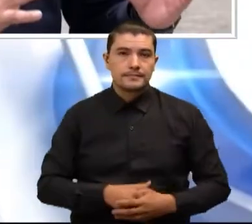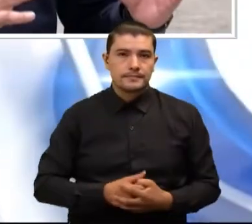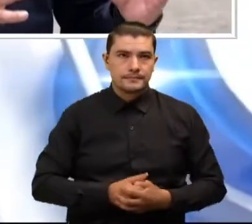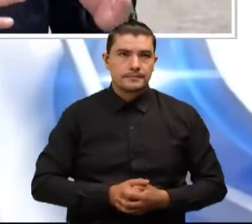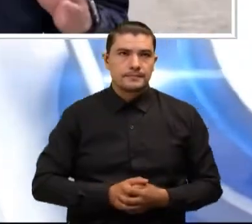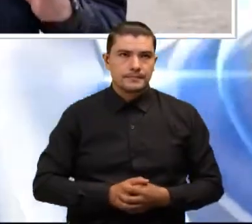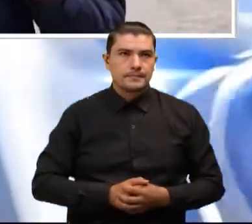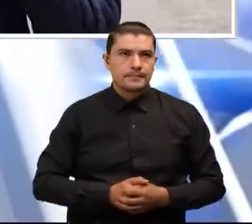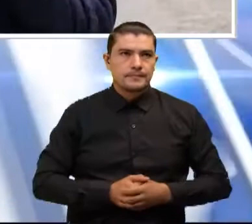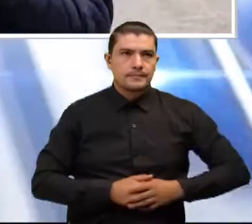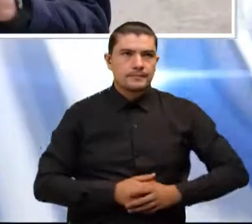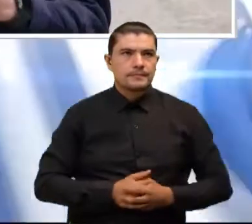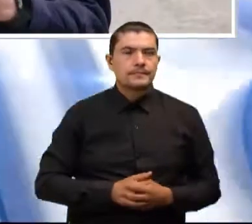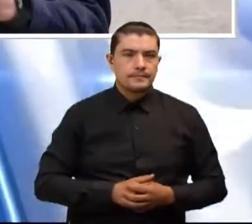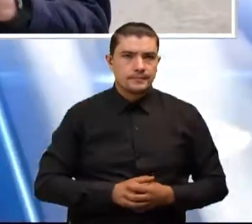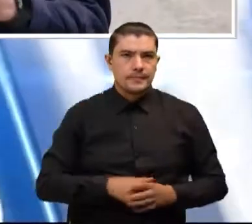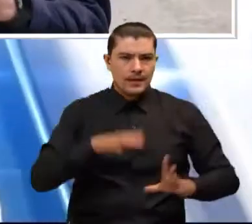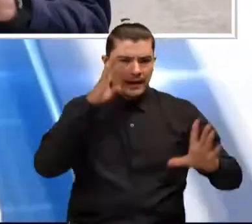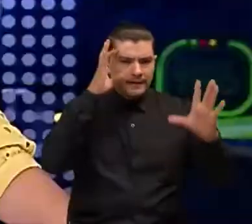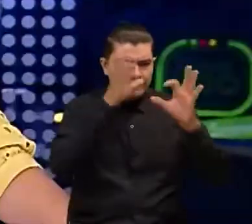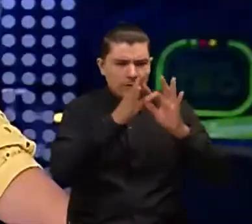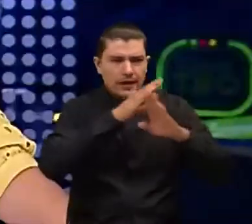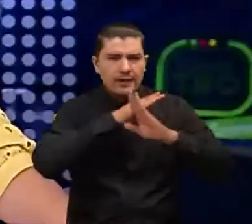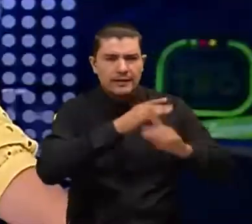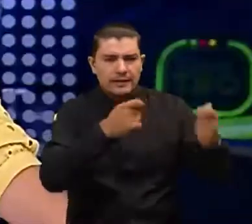focalizado en el tema del tráfico de estupefacientes.